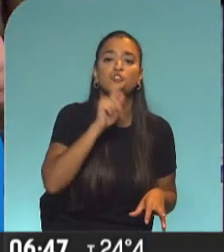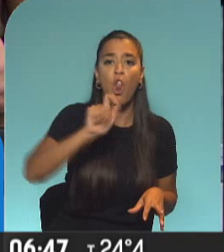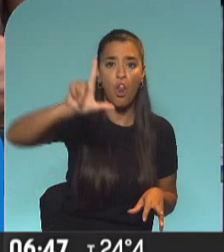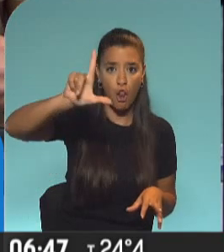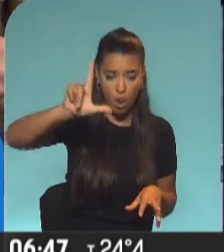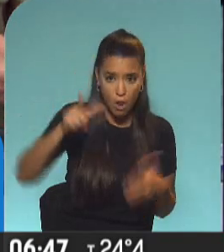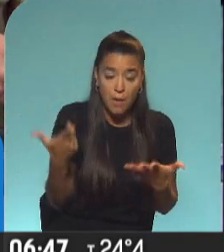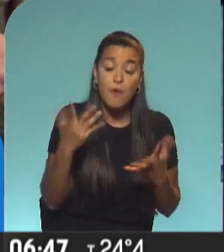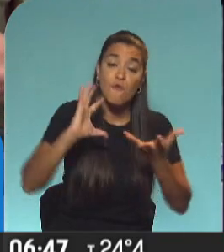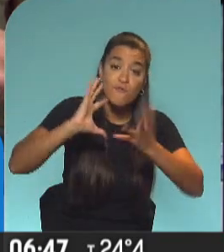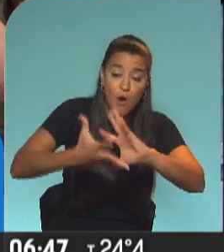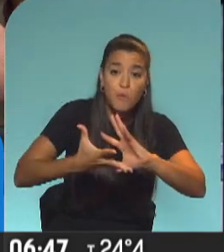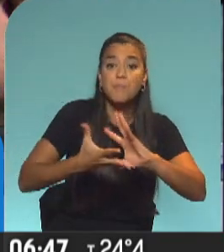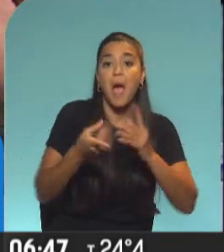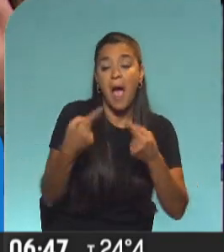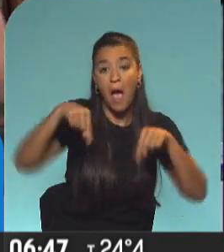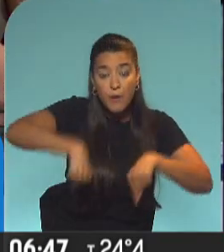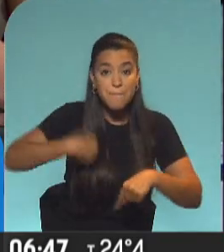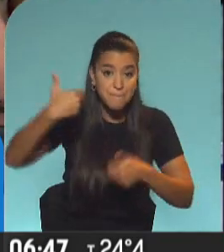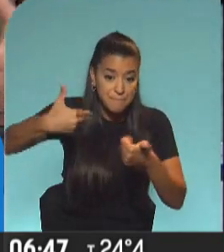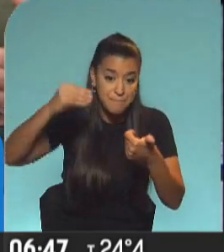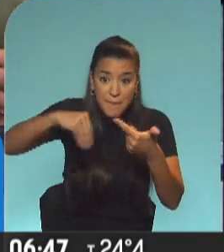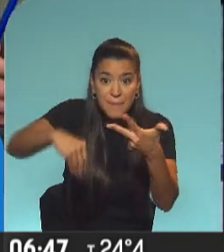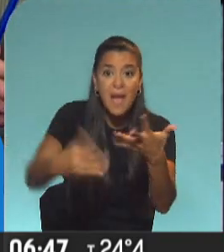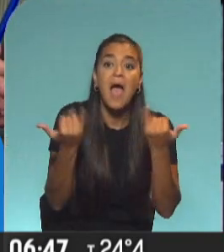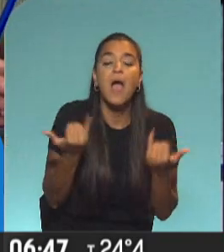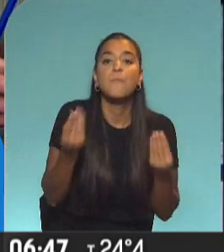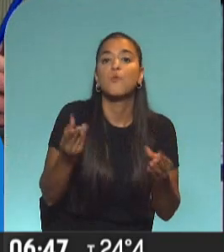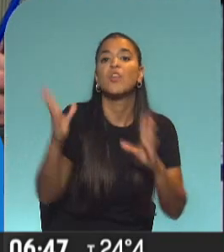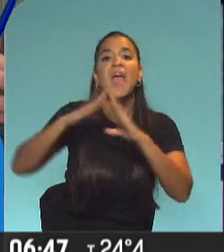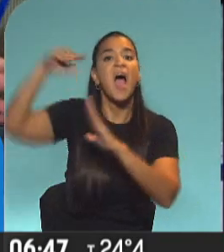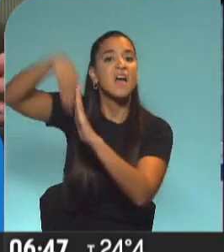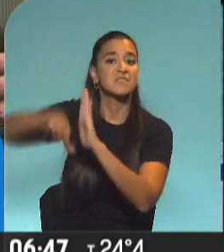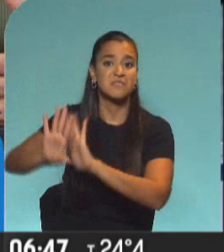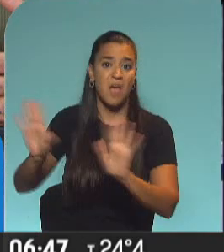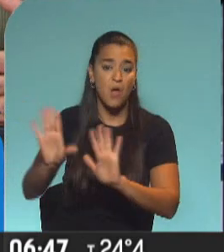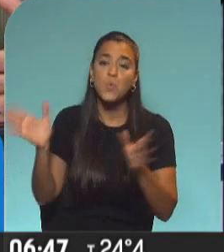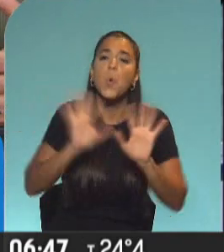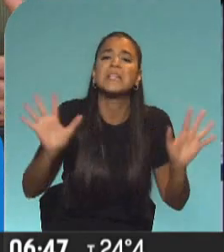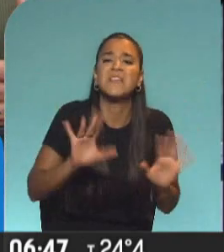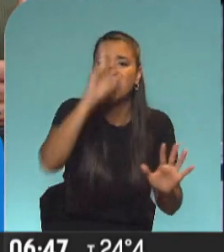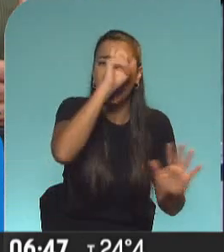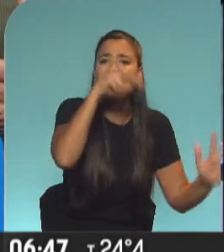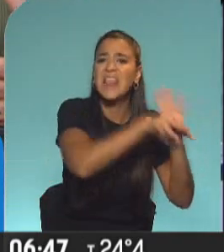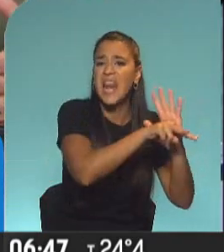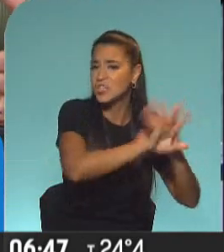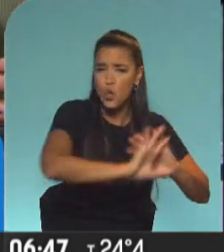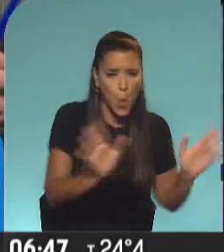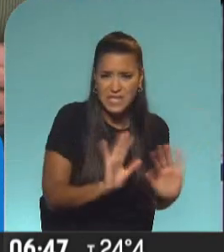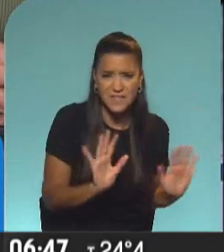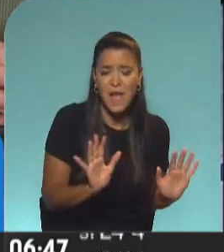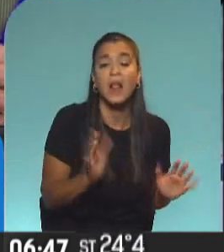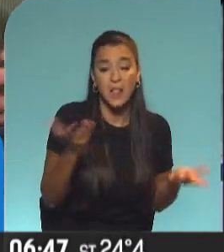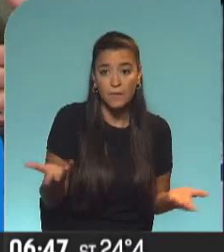uno de los métodos más que se están usando cada vez más, porque es un método que es ambulatorio, que no requiere internación, por lo cual